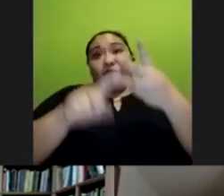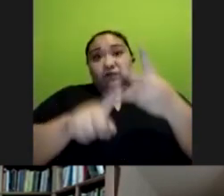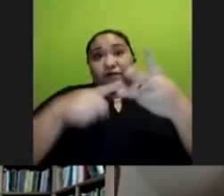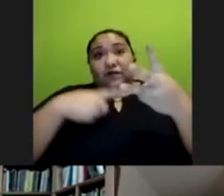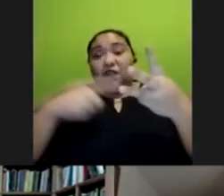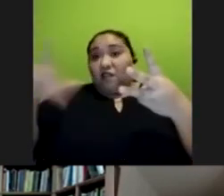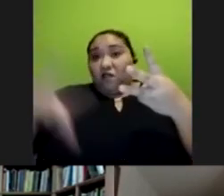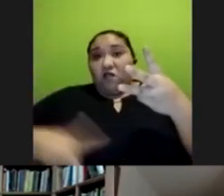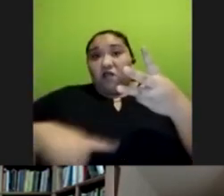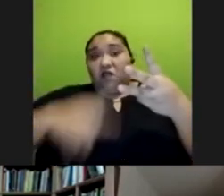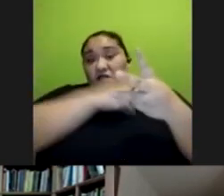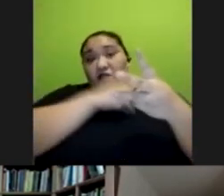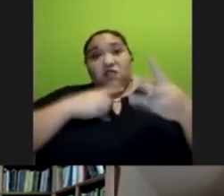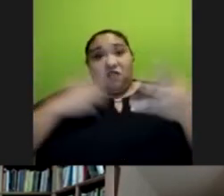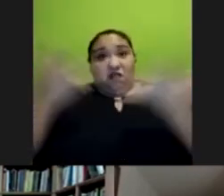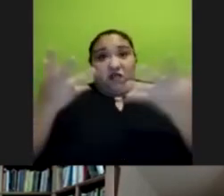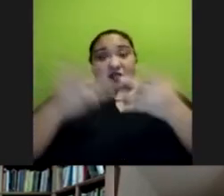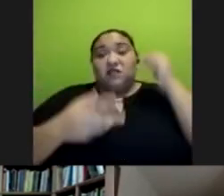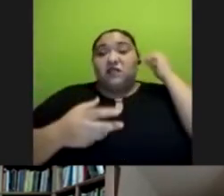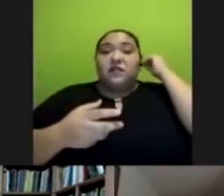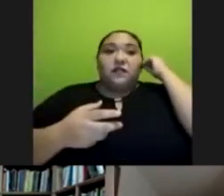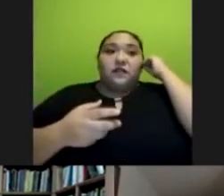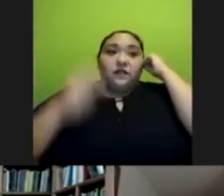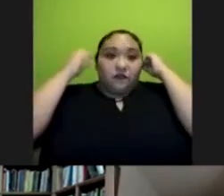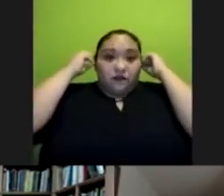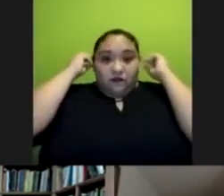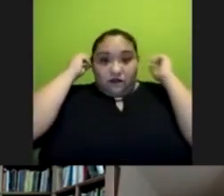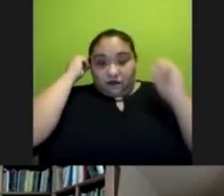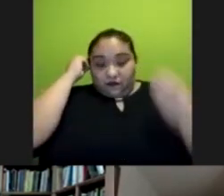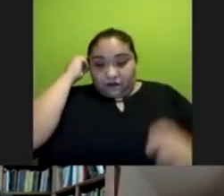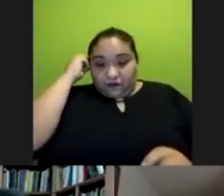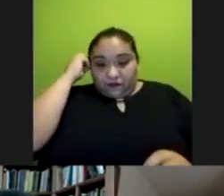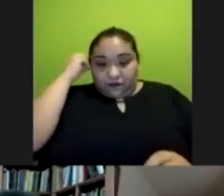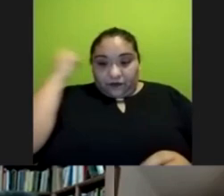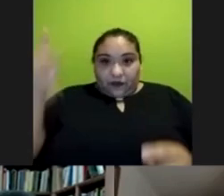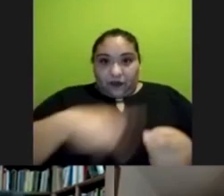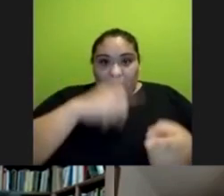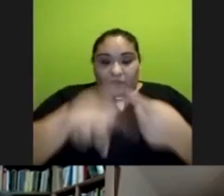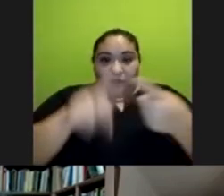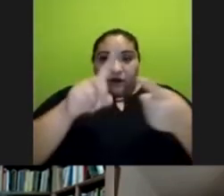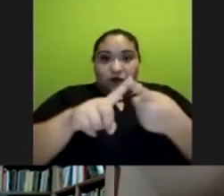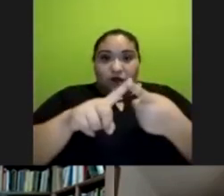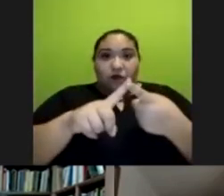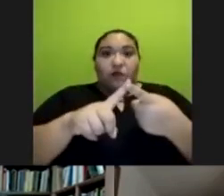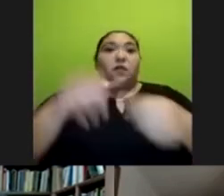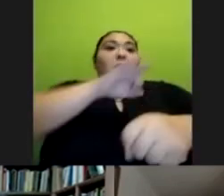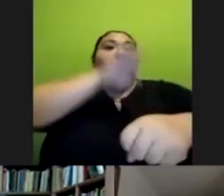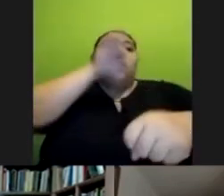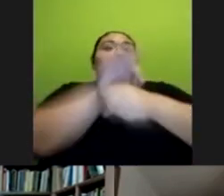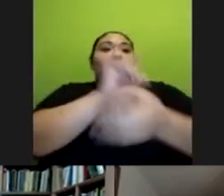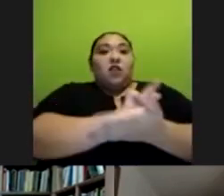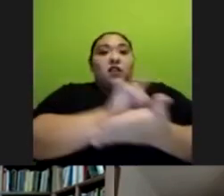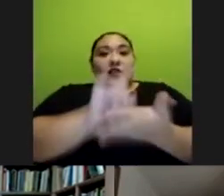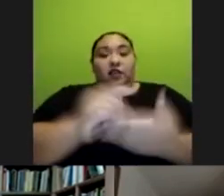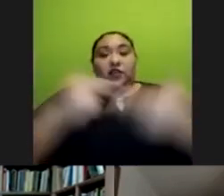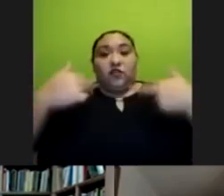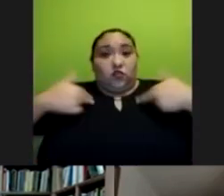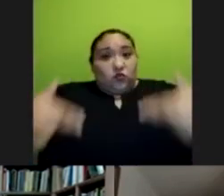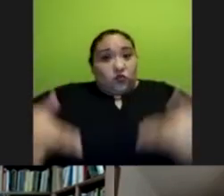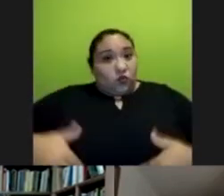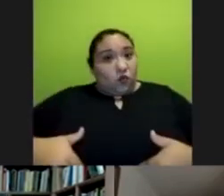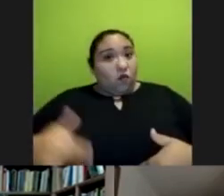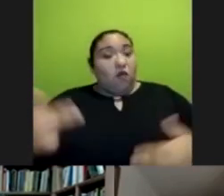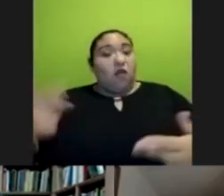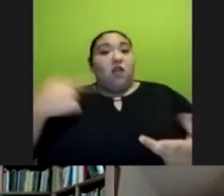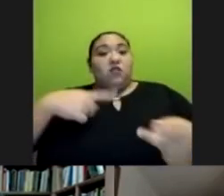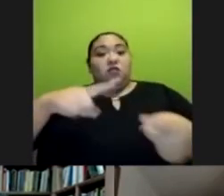es lo que los defensores de derechos humanos llaman la defensa o protección. Es decir, los recursos administrativos